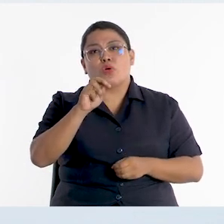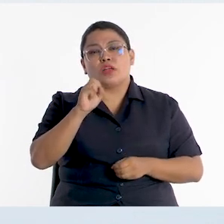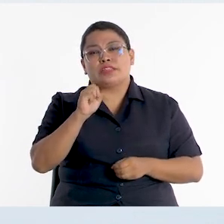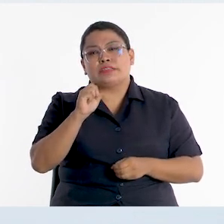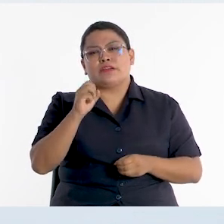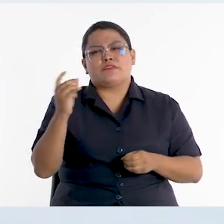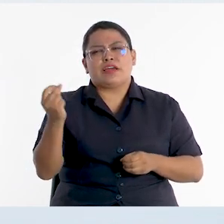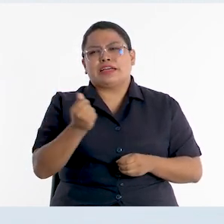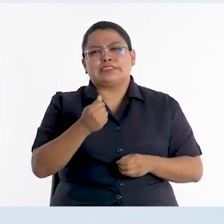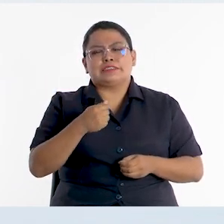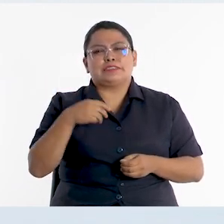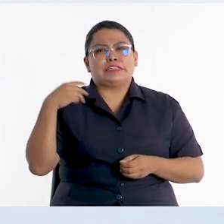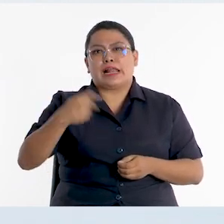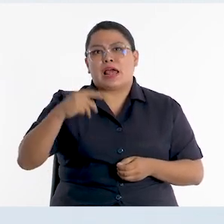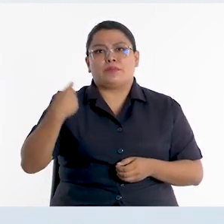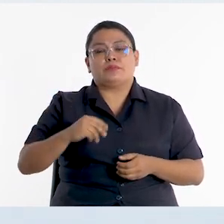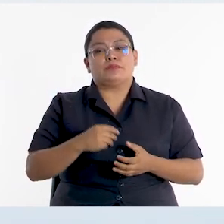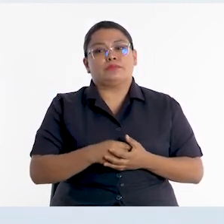rápida?